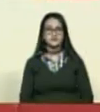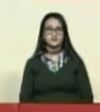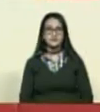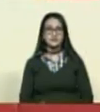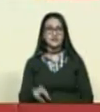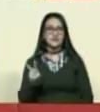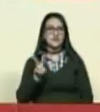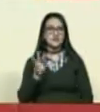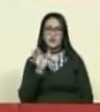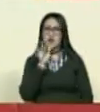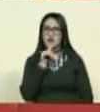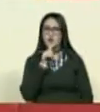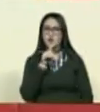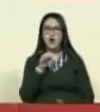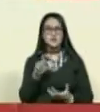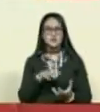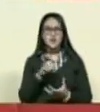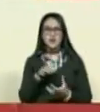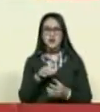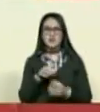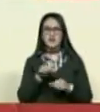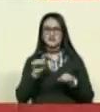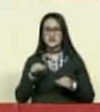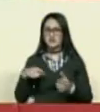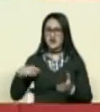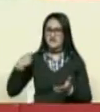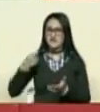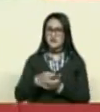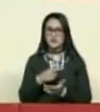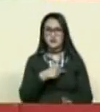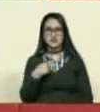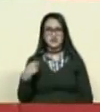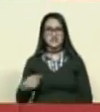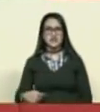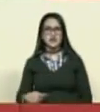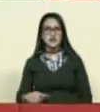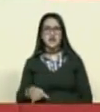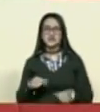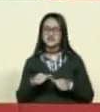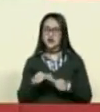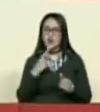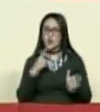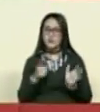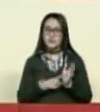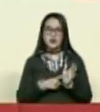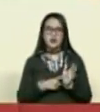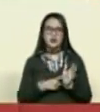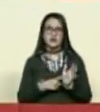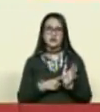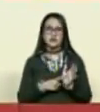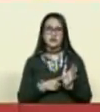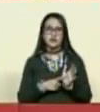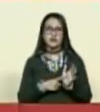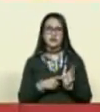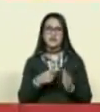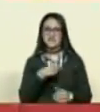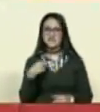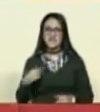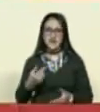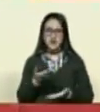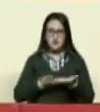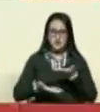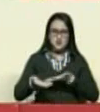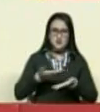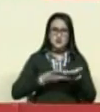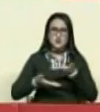Venezuela no tiene problemas con los sistemas de financiamiento de China. Seguiremos cumpliendo plenamente porque con China tenemos una